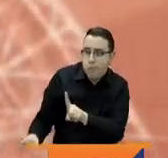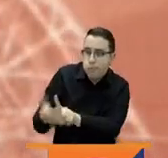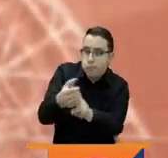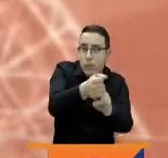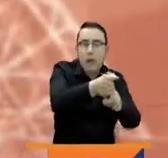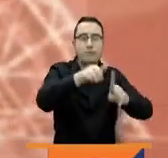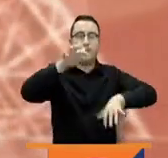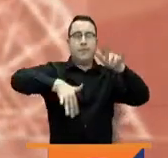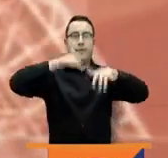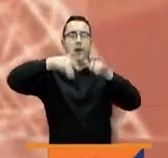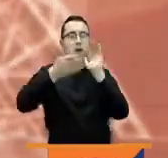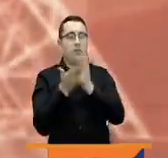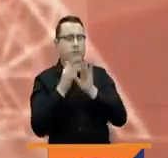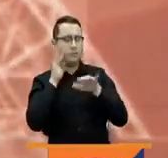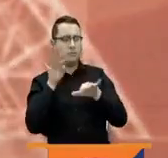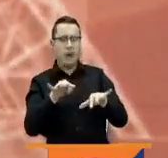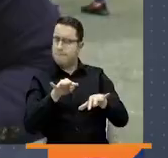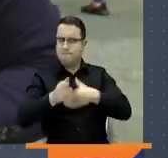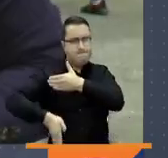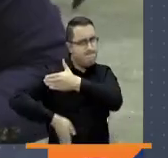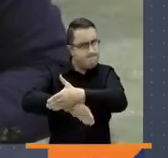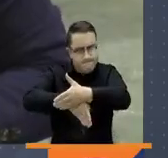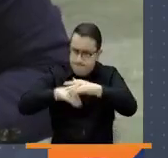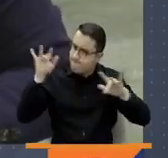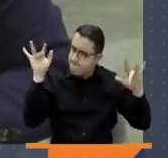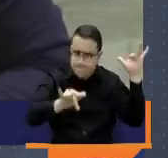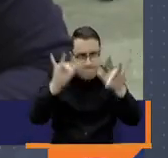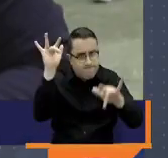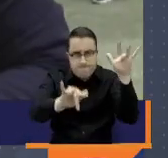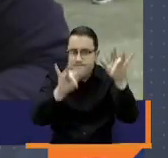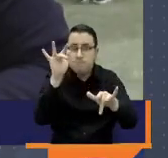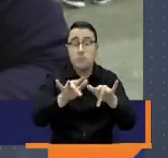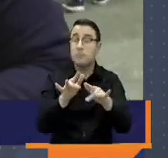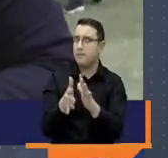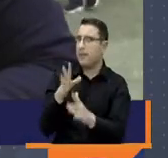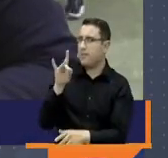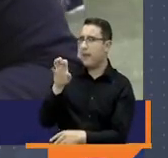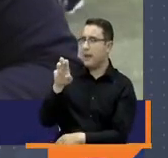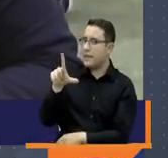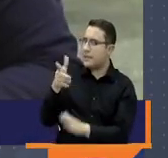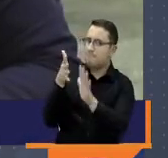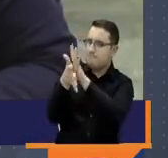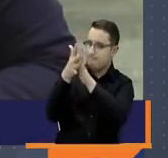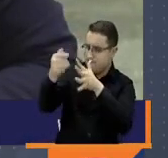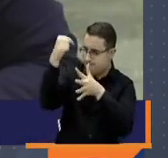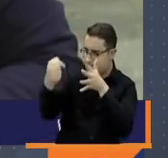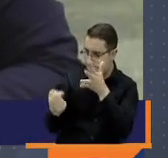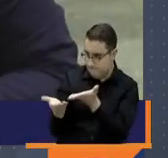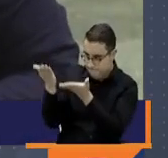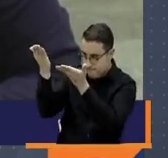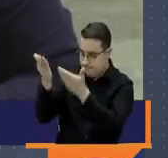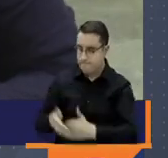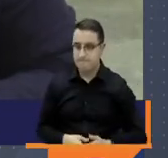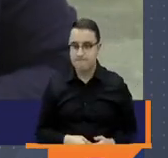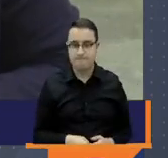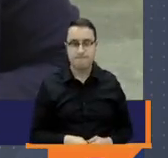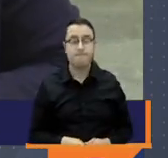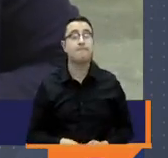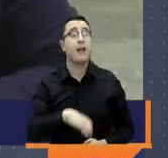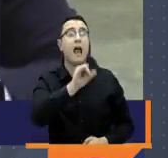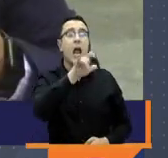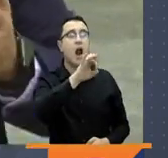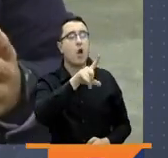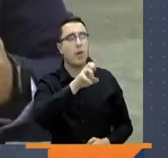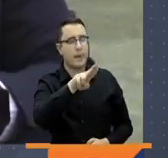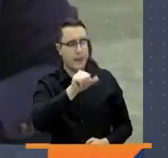la presencialidad continuará. Daniel Calles, buenas tardes. Usted con más detalles. Carolina, ¿qué tal? Buenas